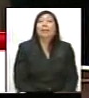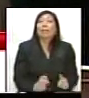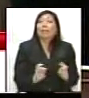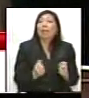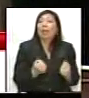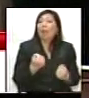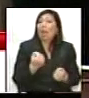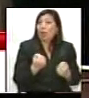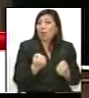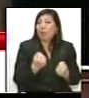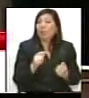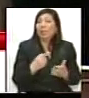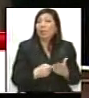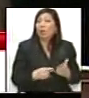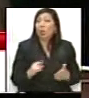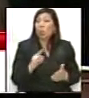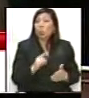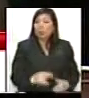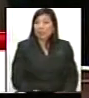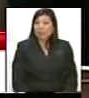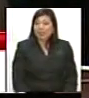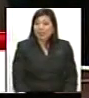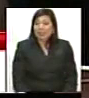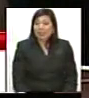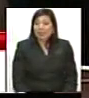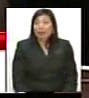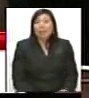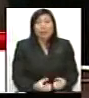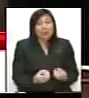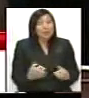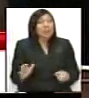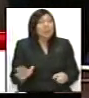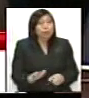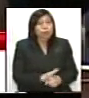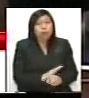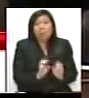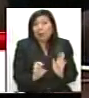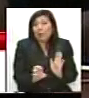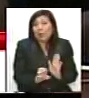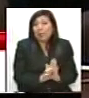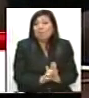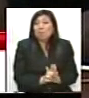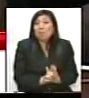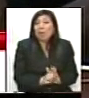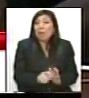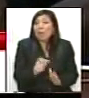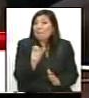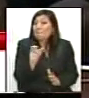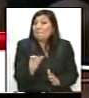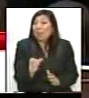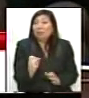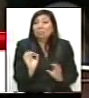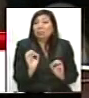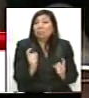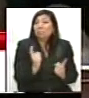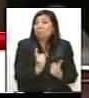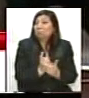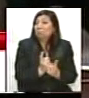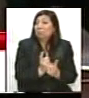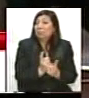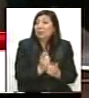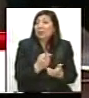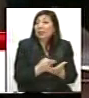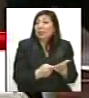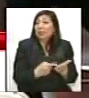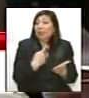vehículos que se utilizan es bastante complicado por ejemplo para el transporte de personas encontramos vehículos de la